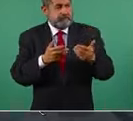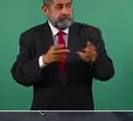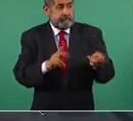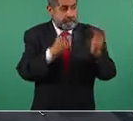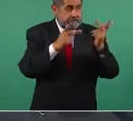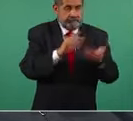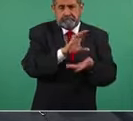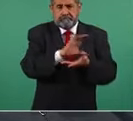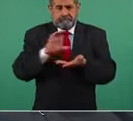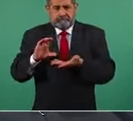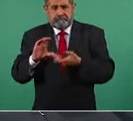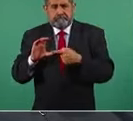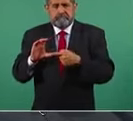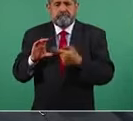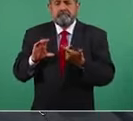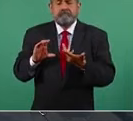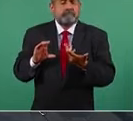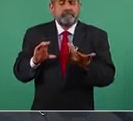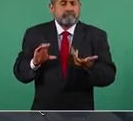no